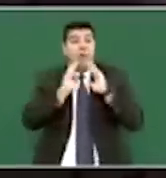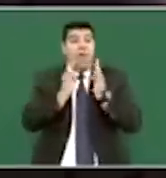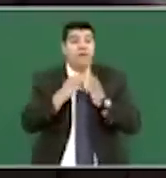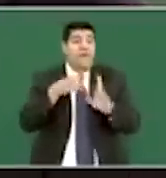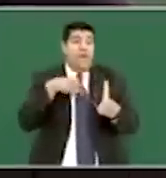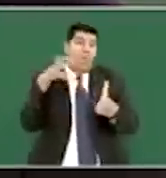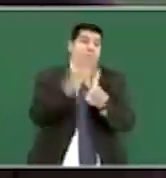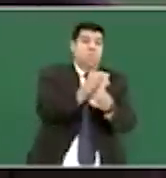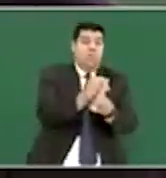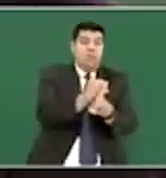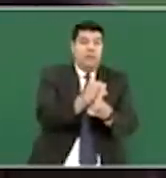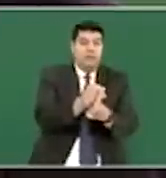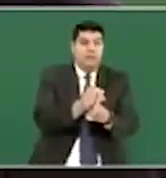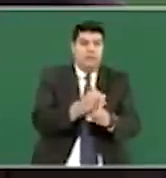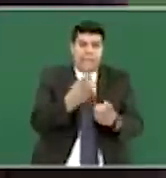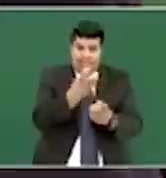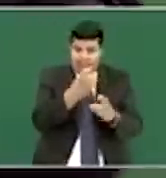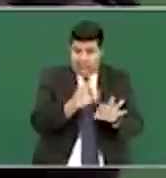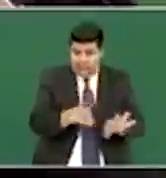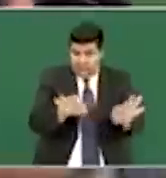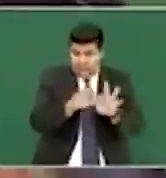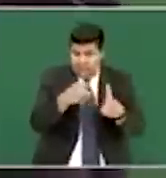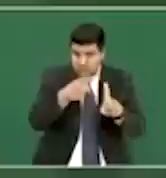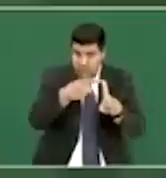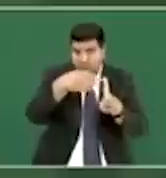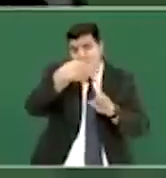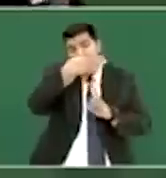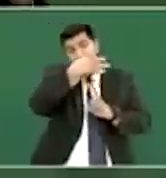detiene y se hace